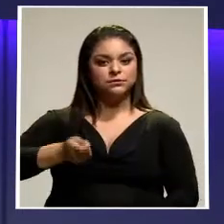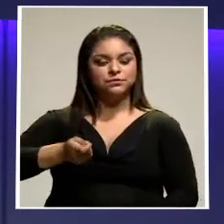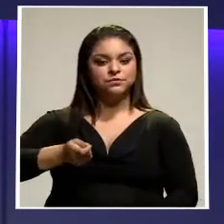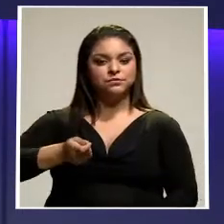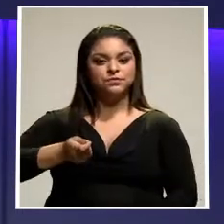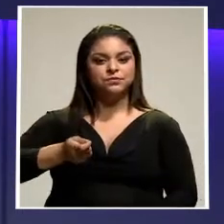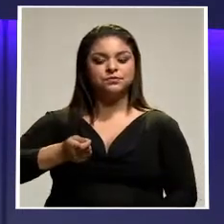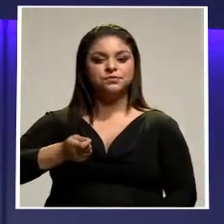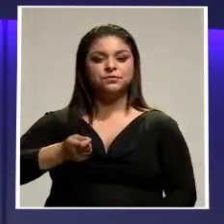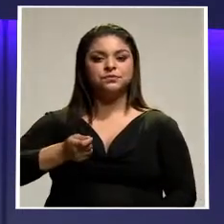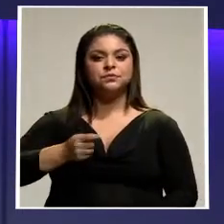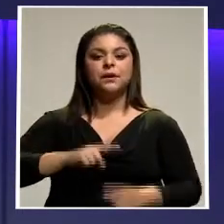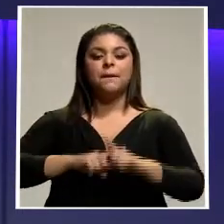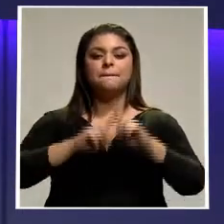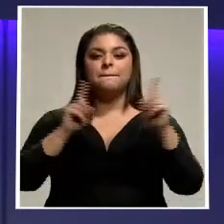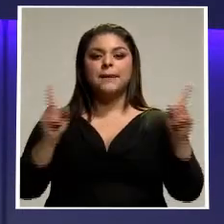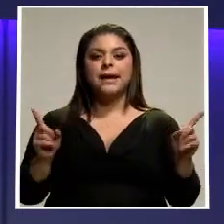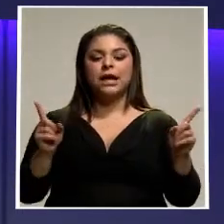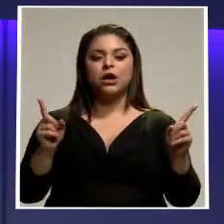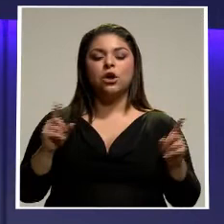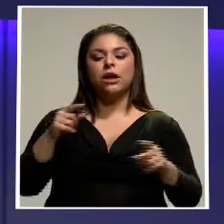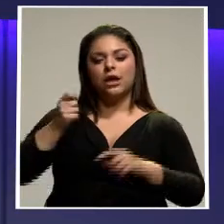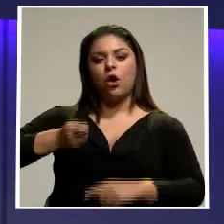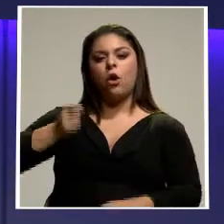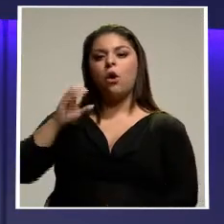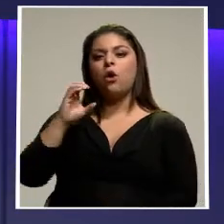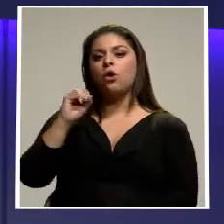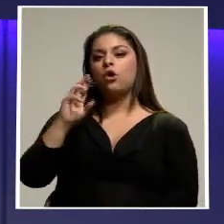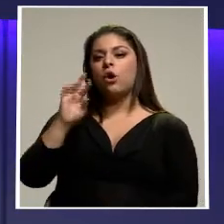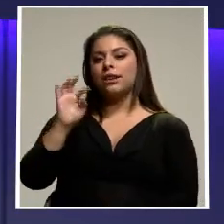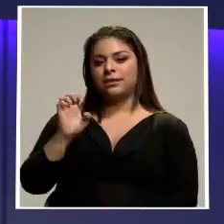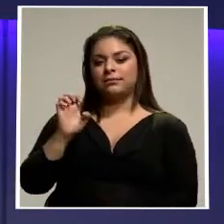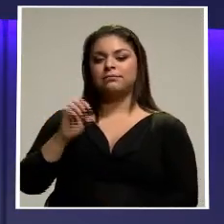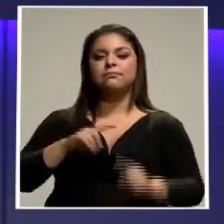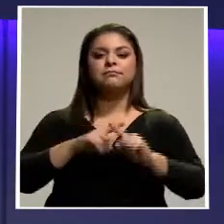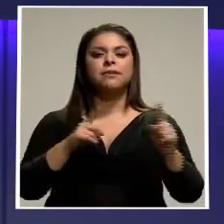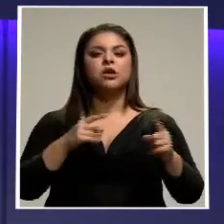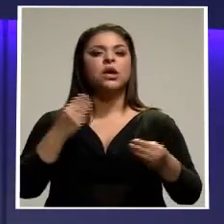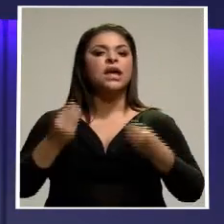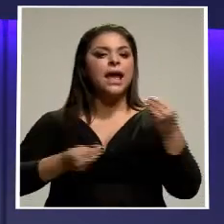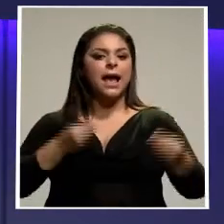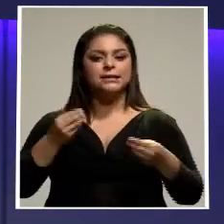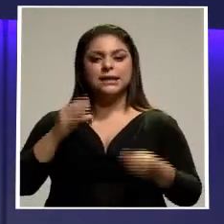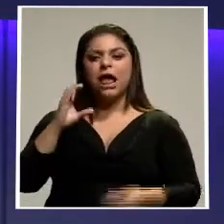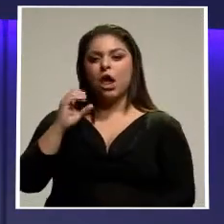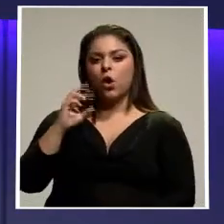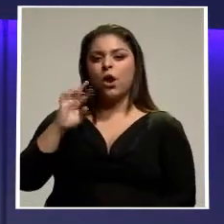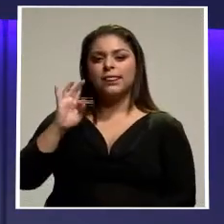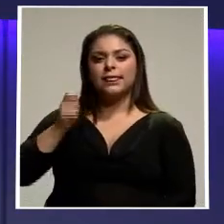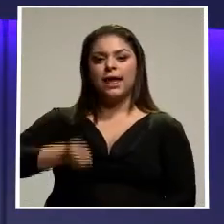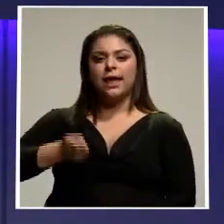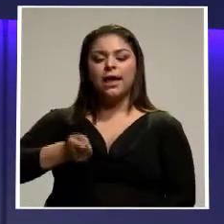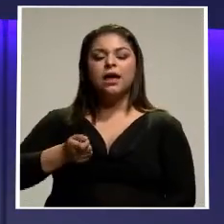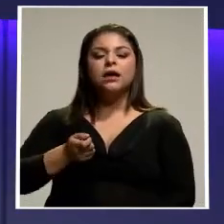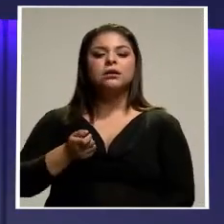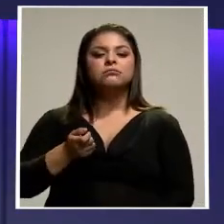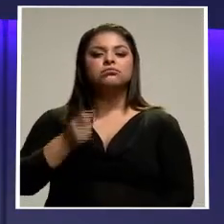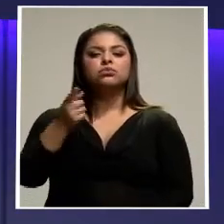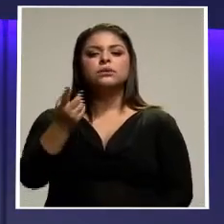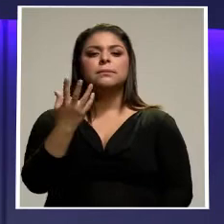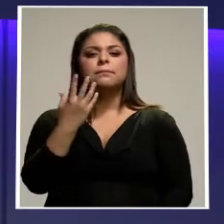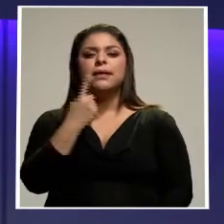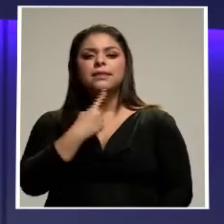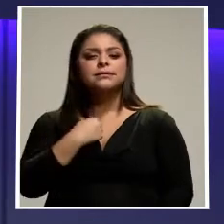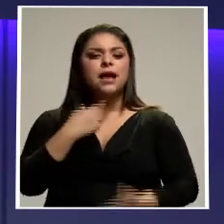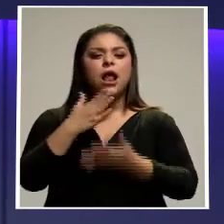¿cuál es el alcance del trabajo que hace la Corte? Si pudiera darnos algunos ejemplos de